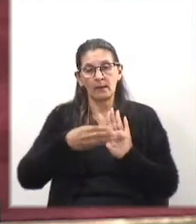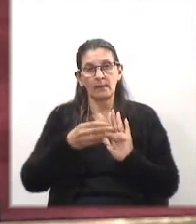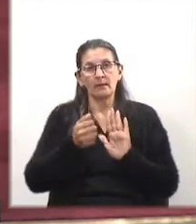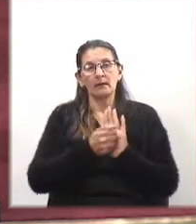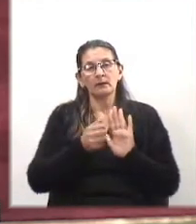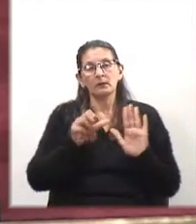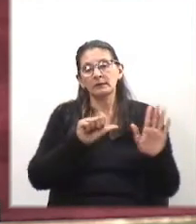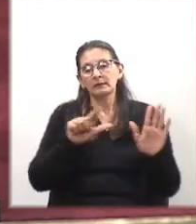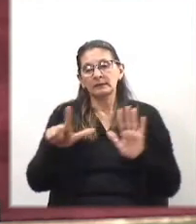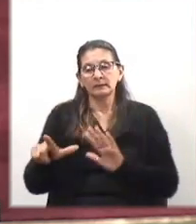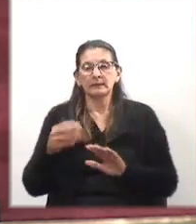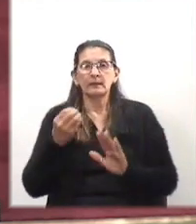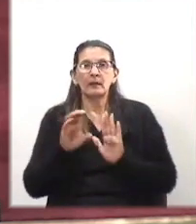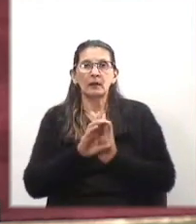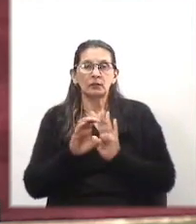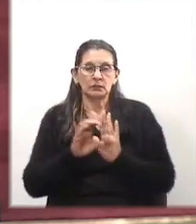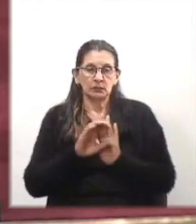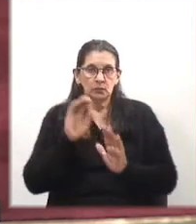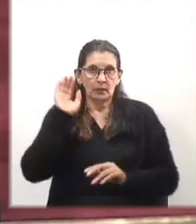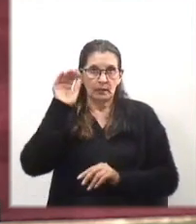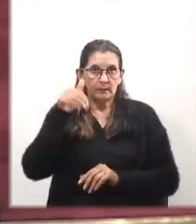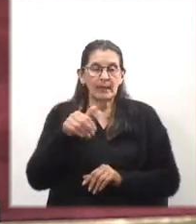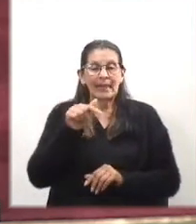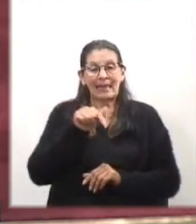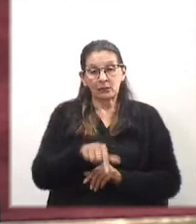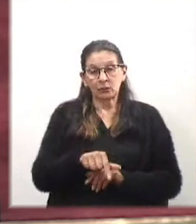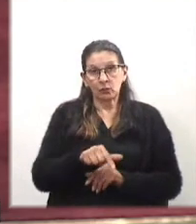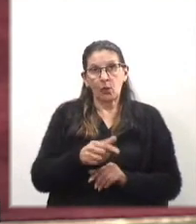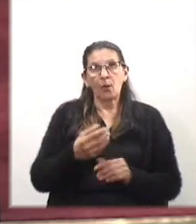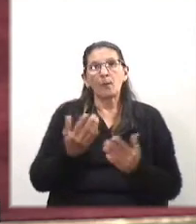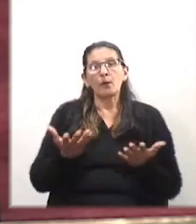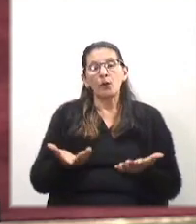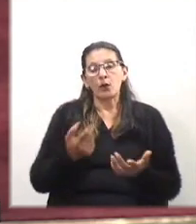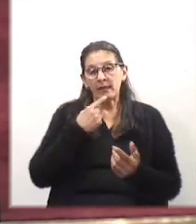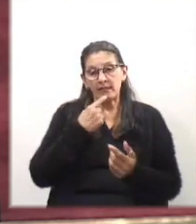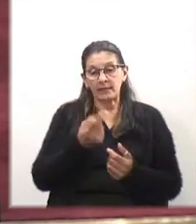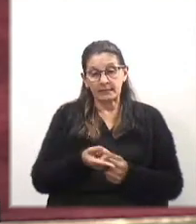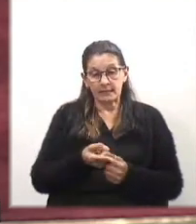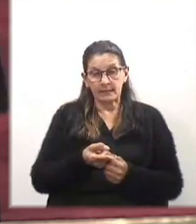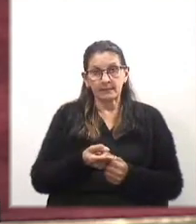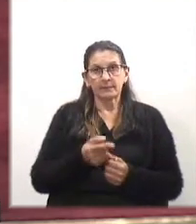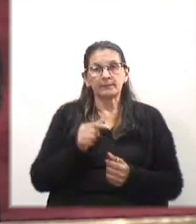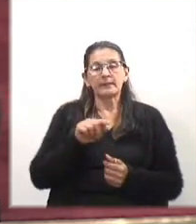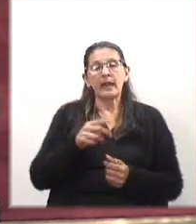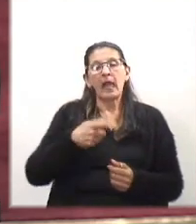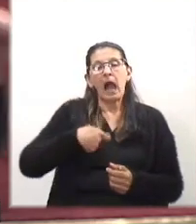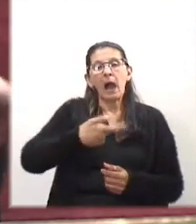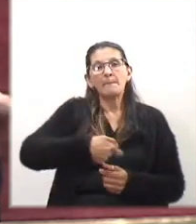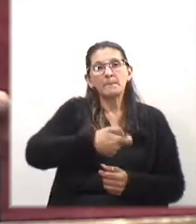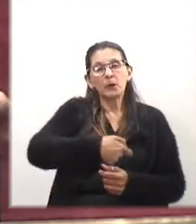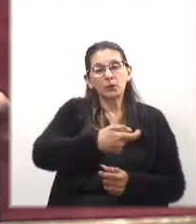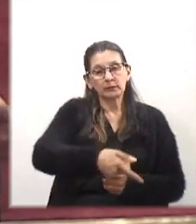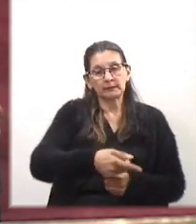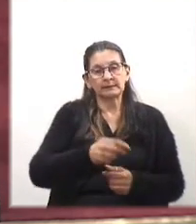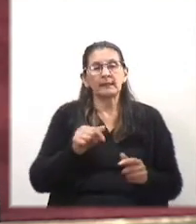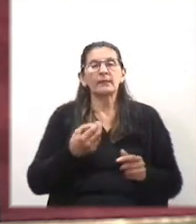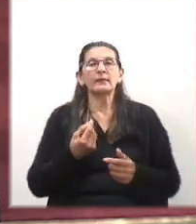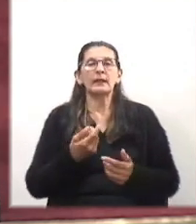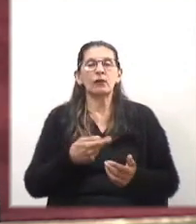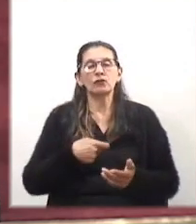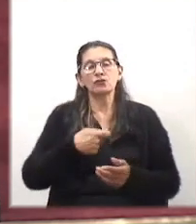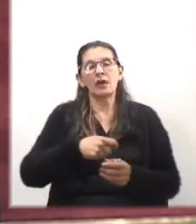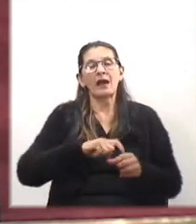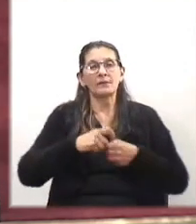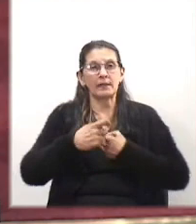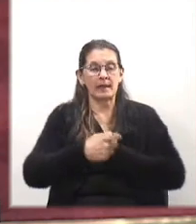artículo 67 de la Constitución de la República. Esto por cuanto mientras se exige el aporte inmediato de los afiliados activos,